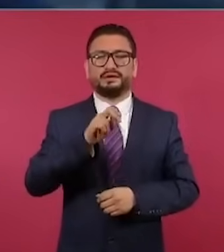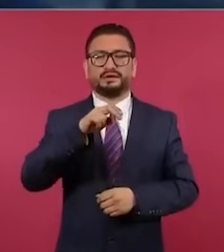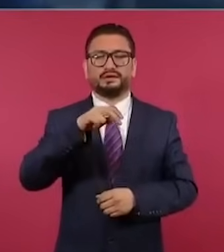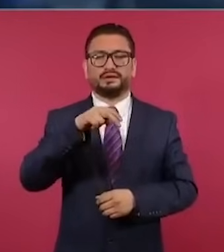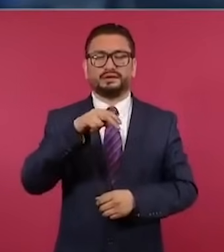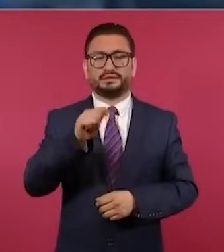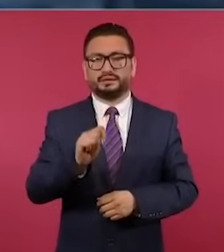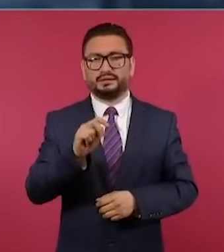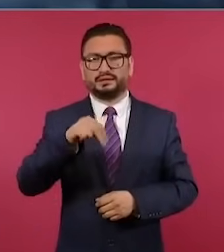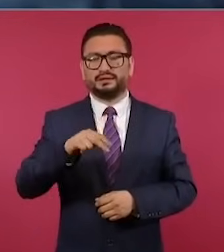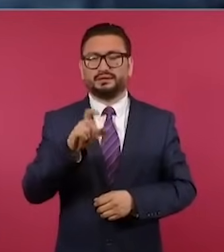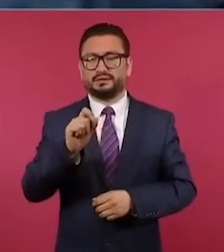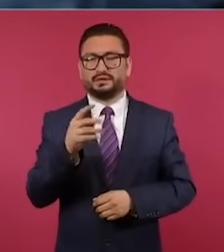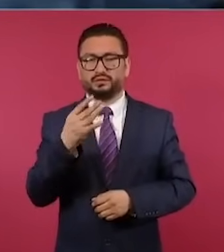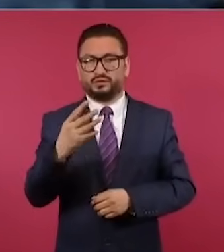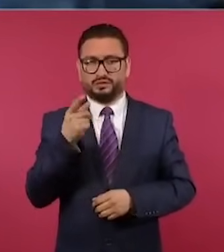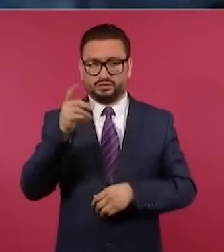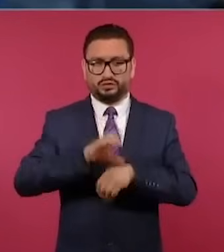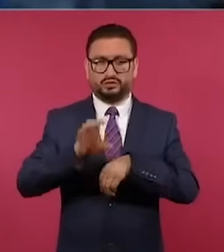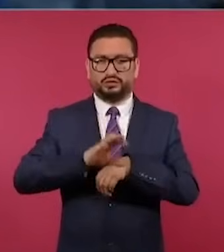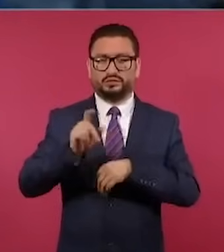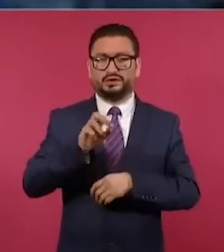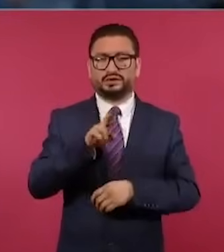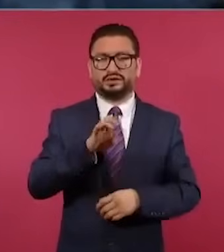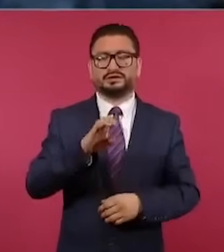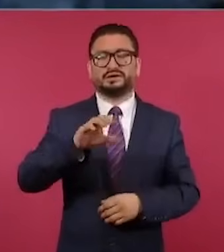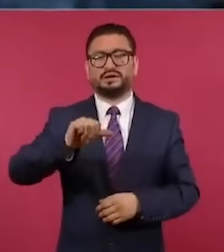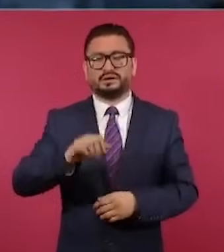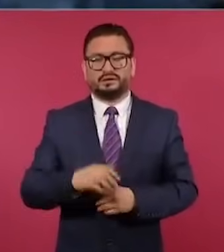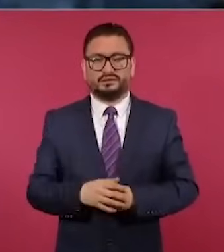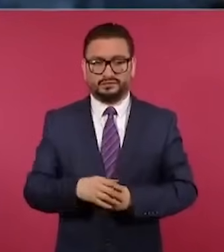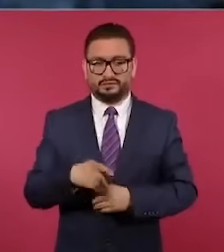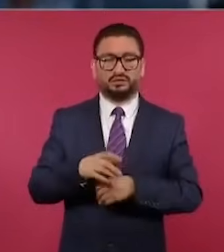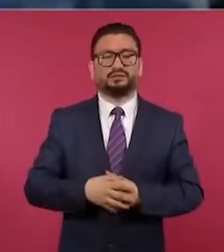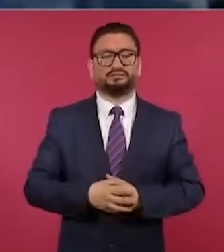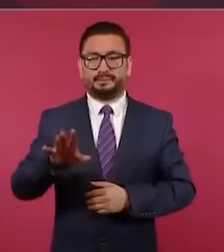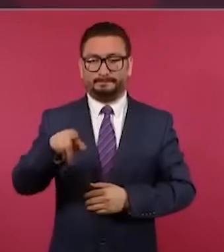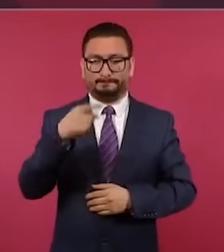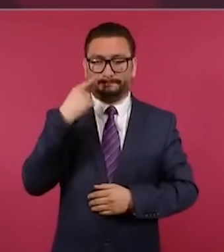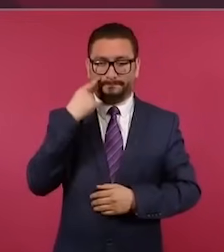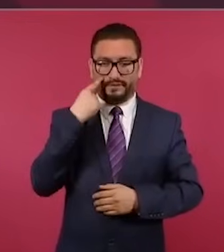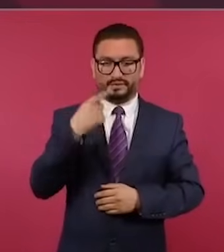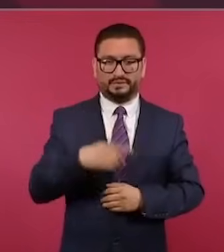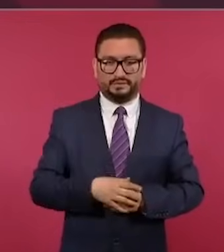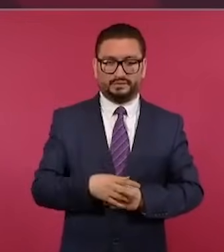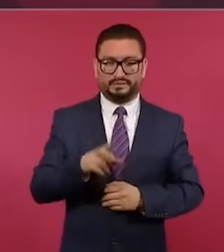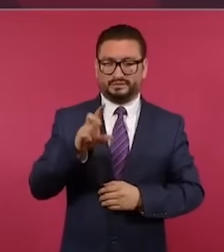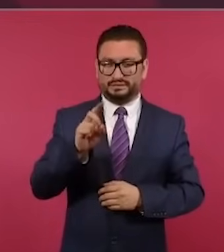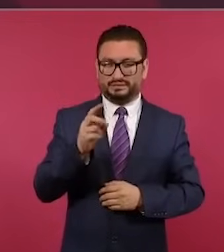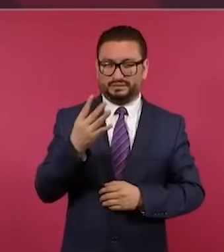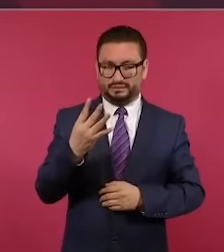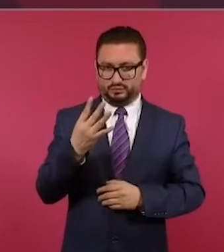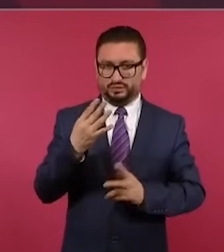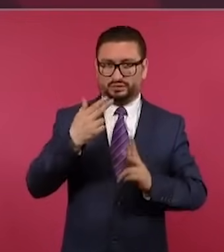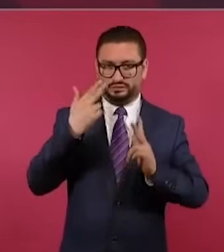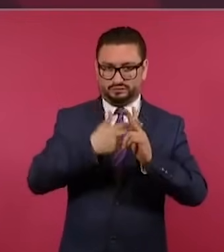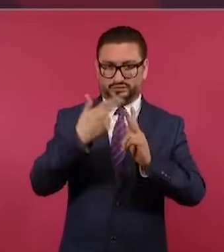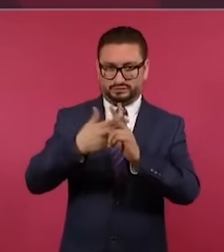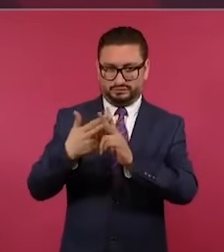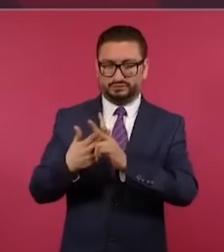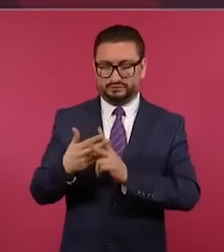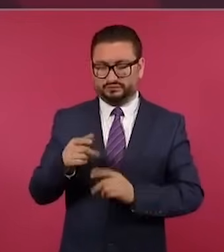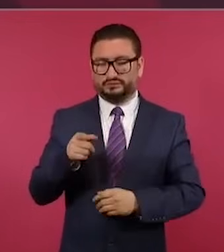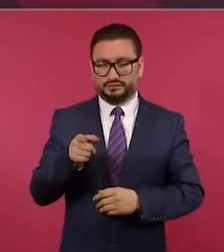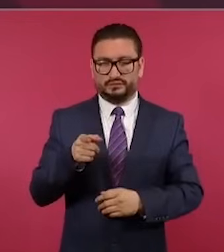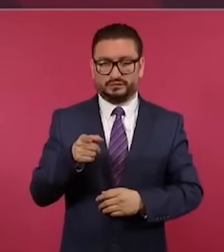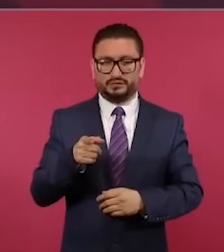24 de Colombia. Es el canal internacional de RCN. ¿De Colombia? Sí. Mira, dijiste 34 asesinatos, ¿no?